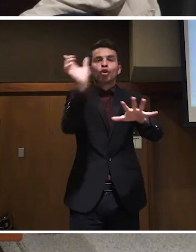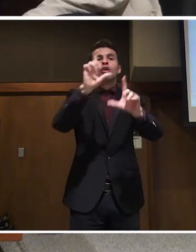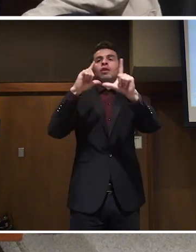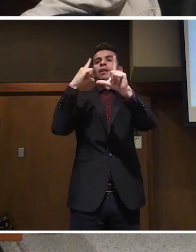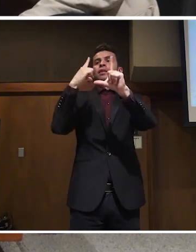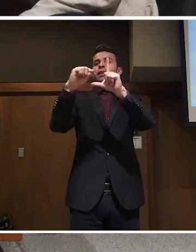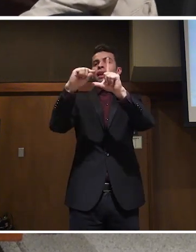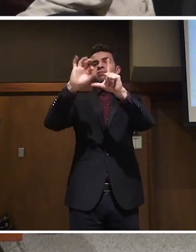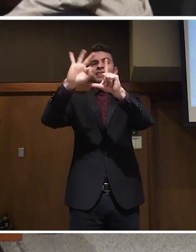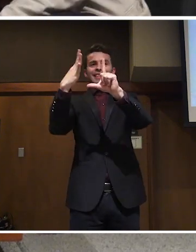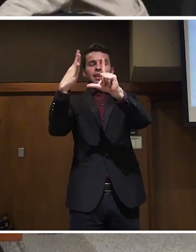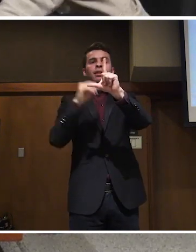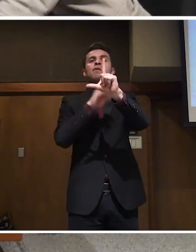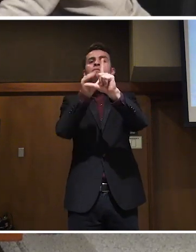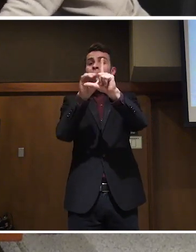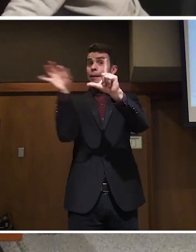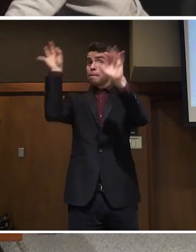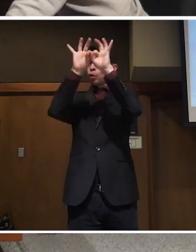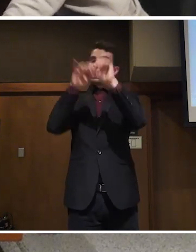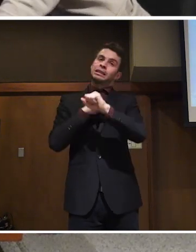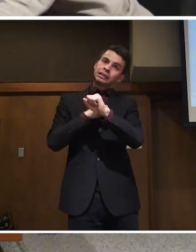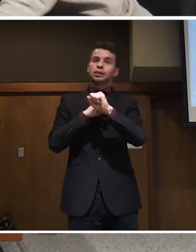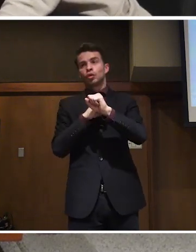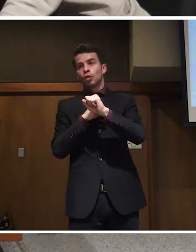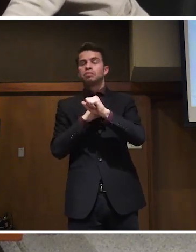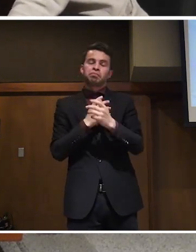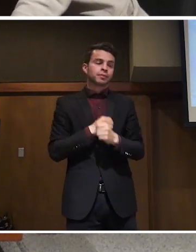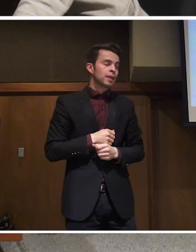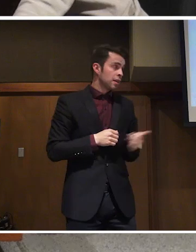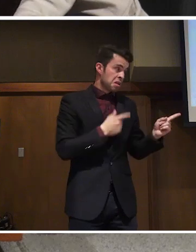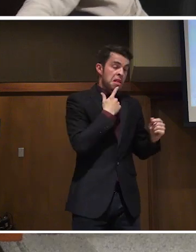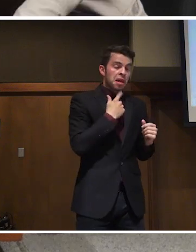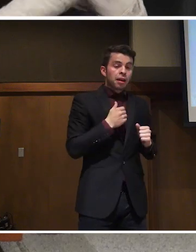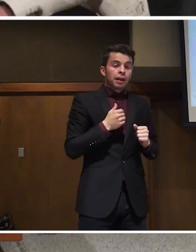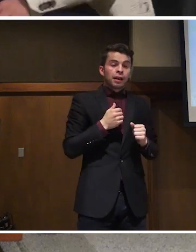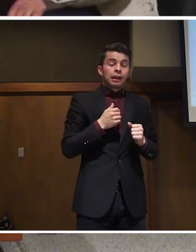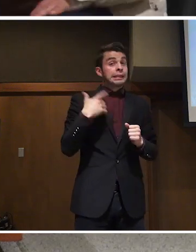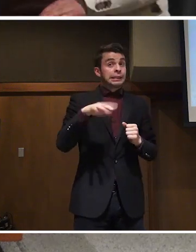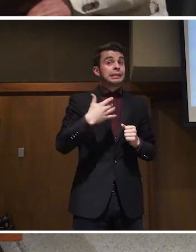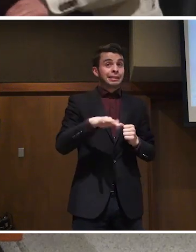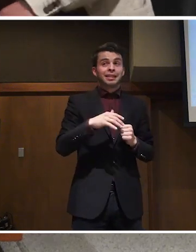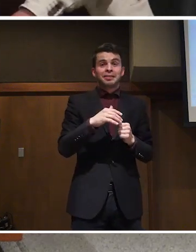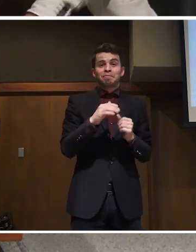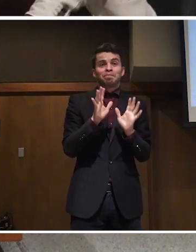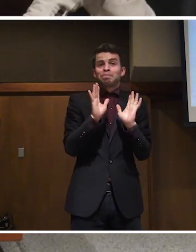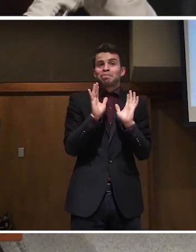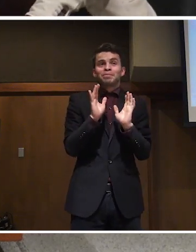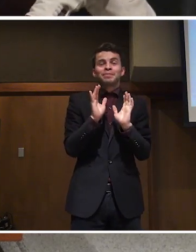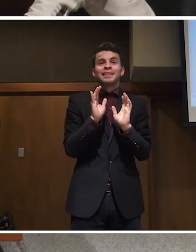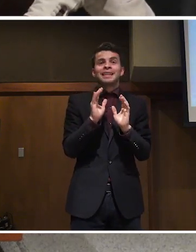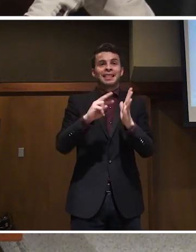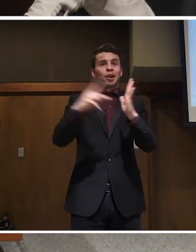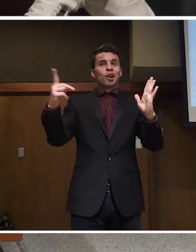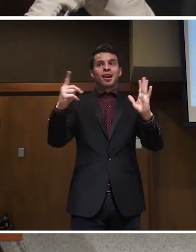Bueno, yo creo que ahí es un cambio cultural inevitable, contra el cual no se puede luchar, y yo creo que lo que hay que hacer es usar al máximo